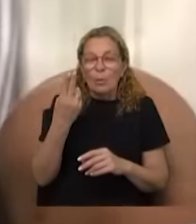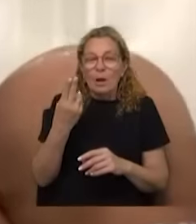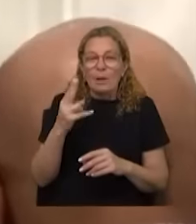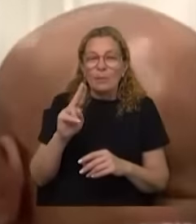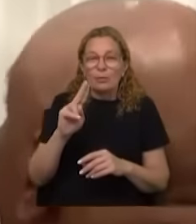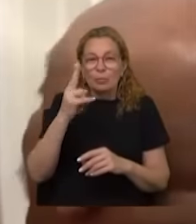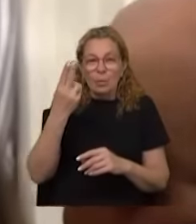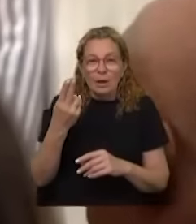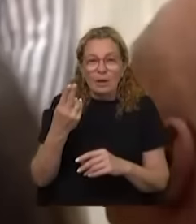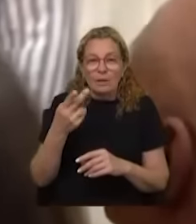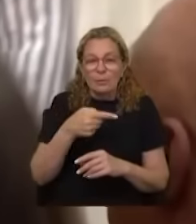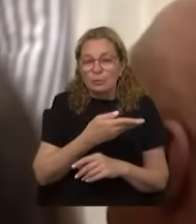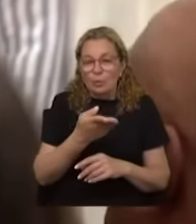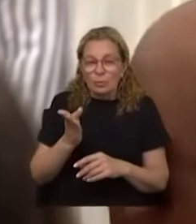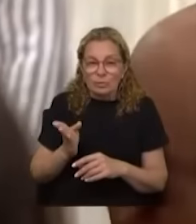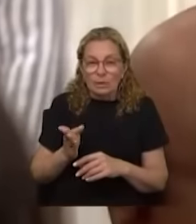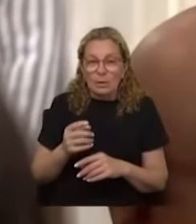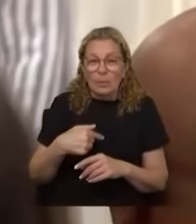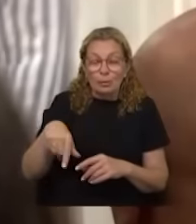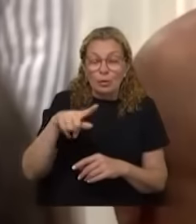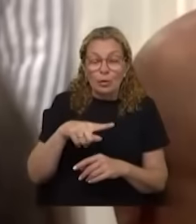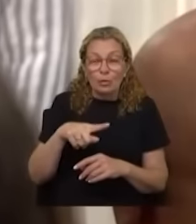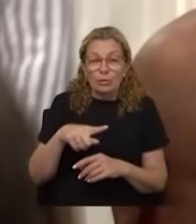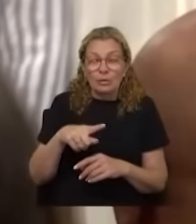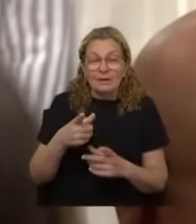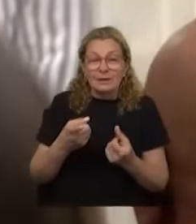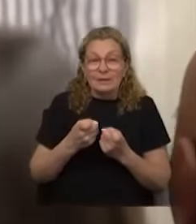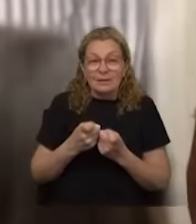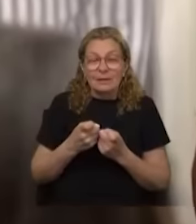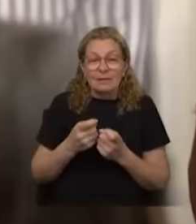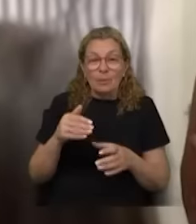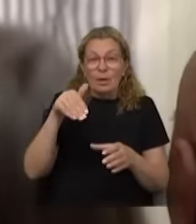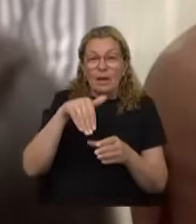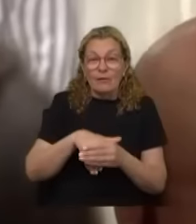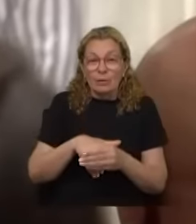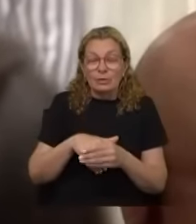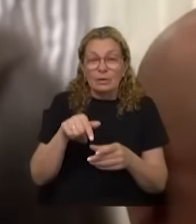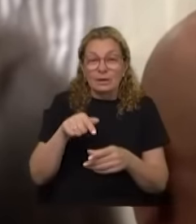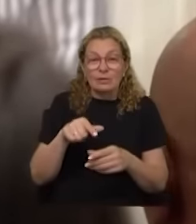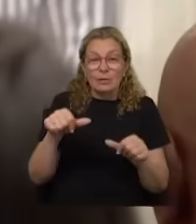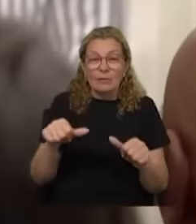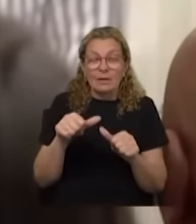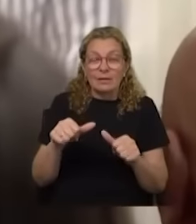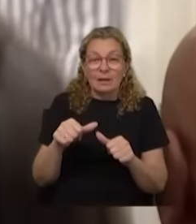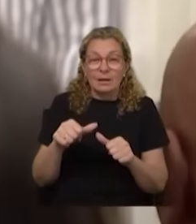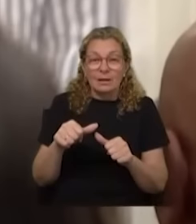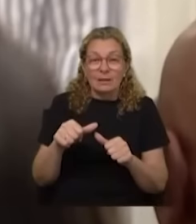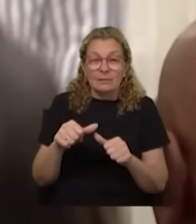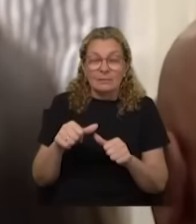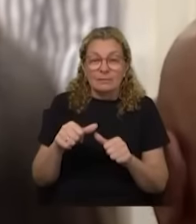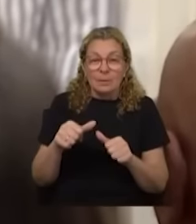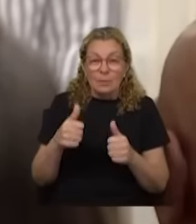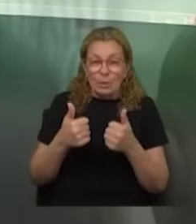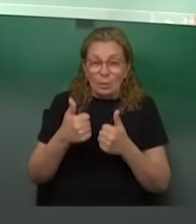uruguayos por ustedes por todos necesitamos cada voto esta definición va a ser muy